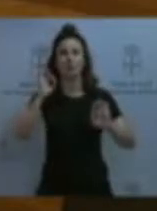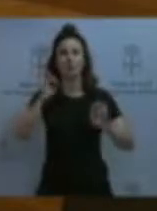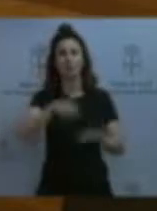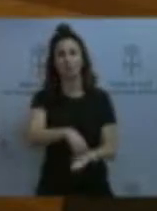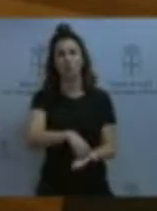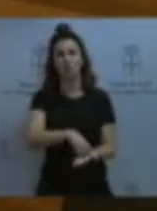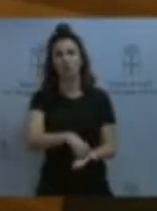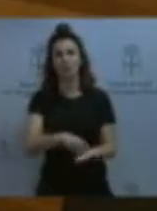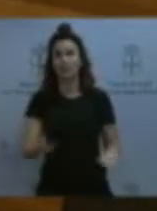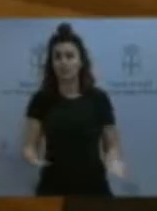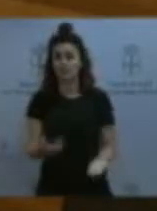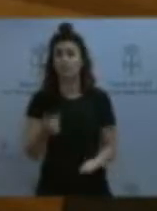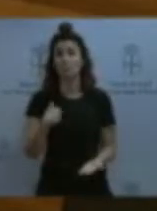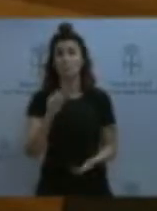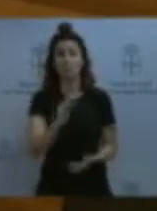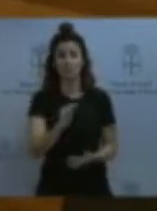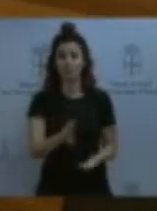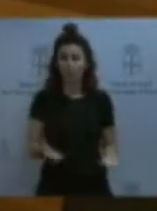es capaz de ponerlo por escrito?